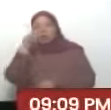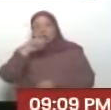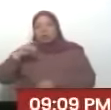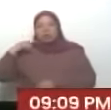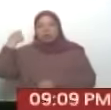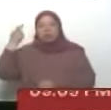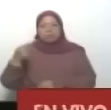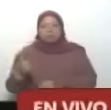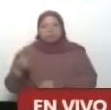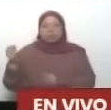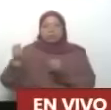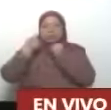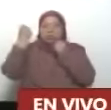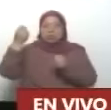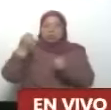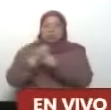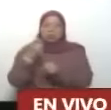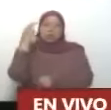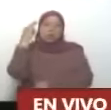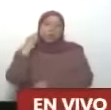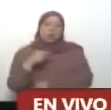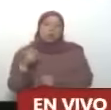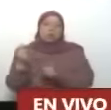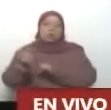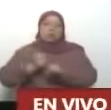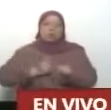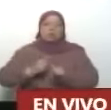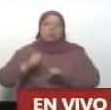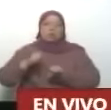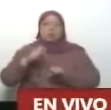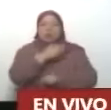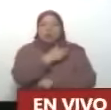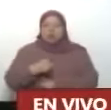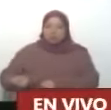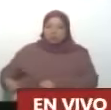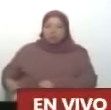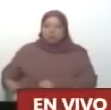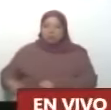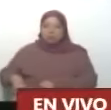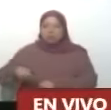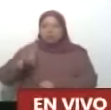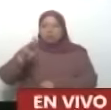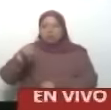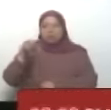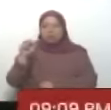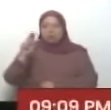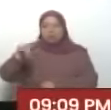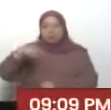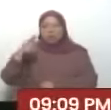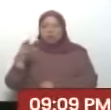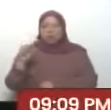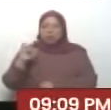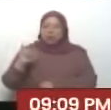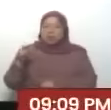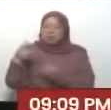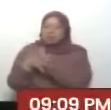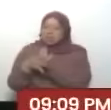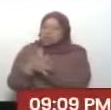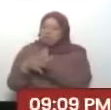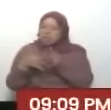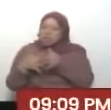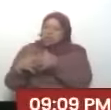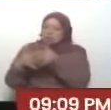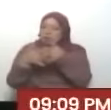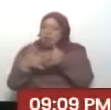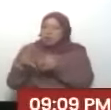después de la lucha entre el bolivarianismo y el monroísmo. Recordamos la injerencia que tuvo esta doctrina también por el